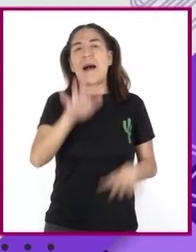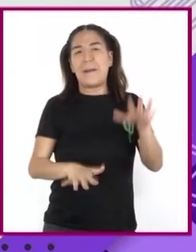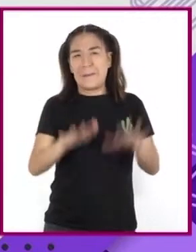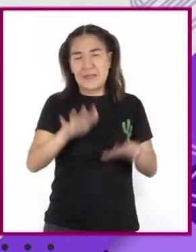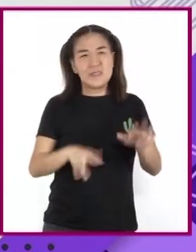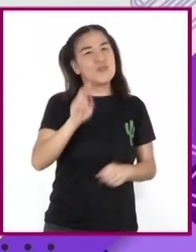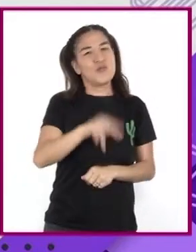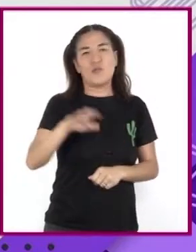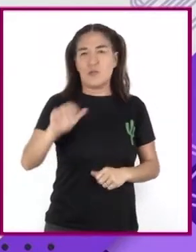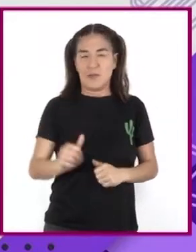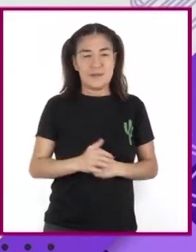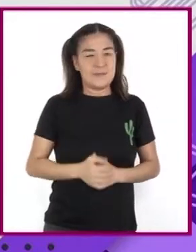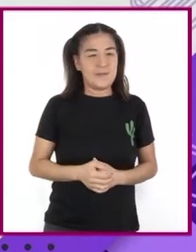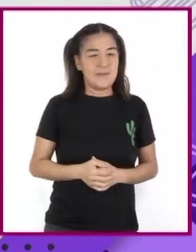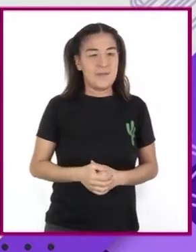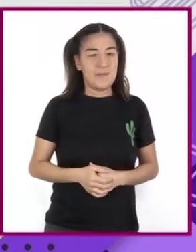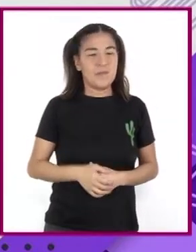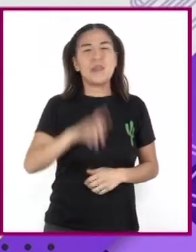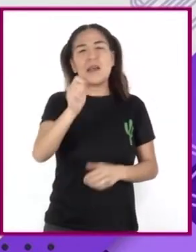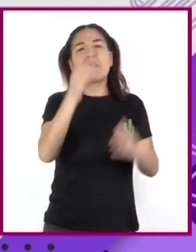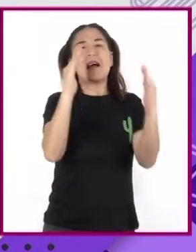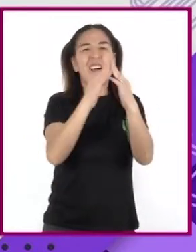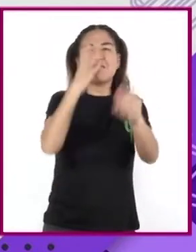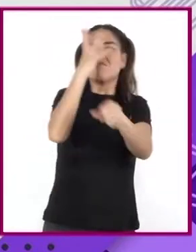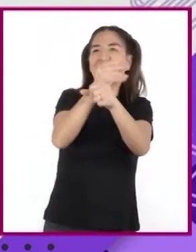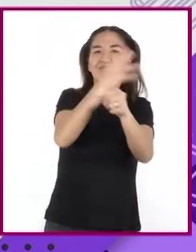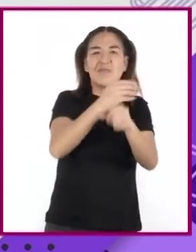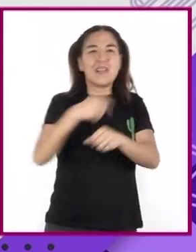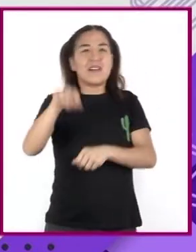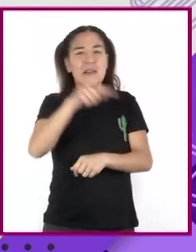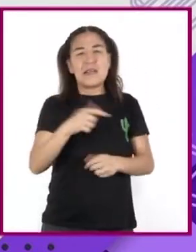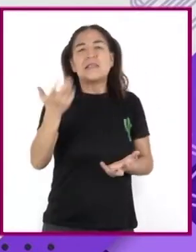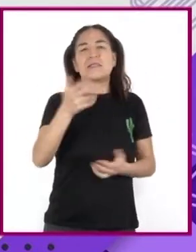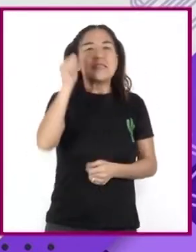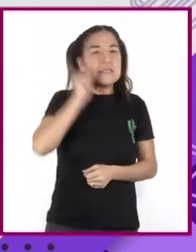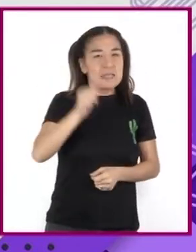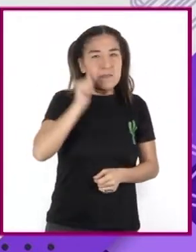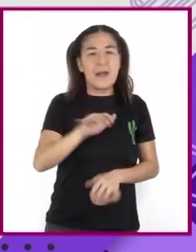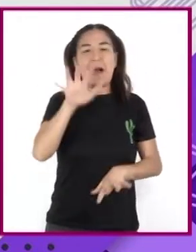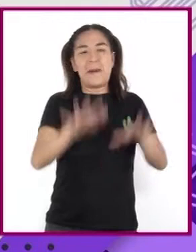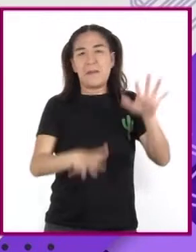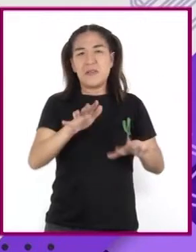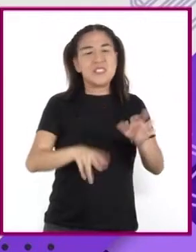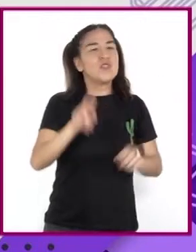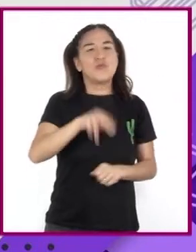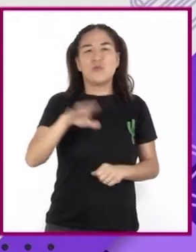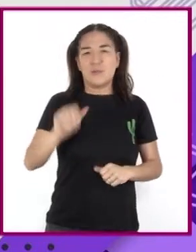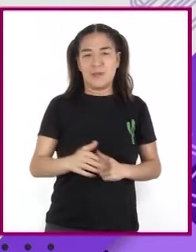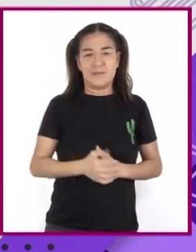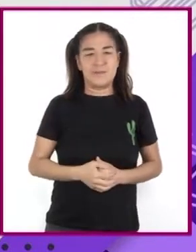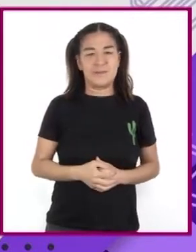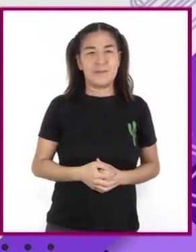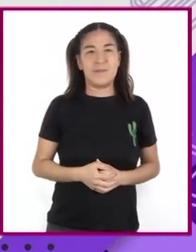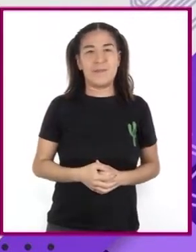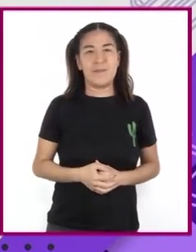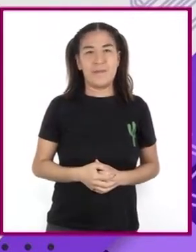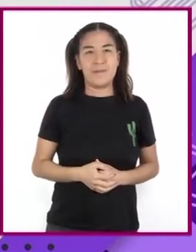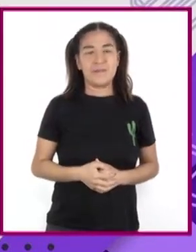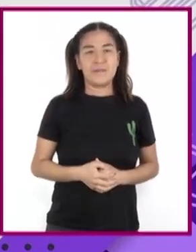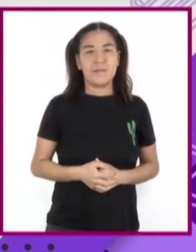nunca. Hacer reparaciones en casa, siempre, a veces, nunca.